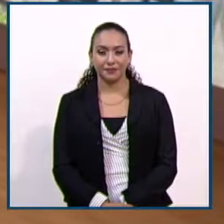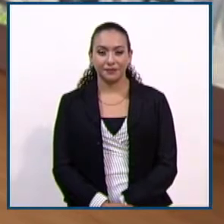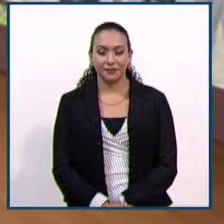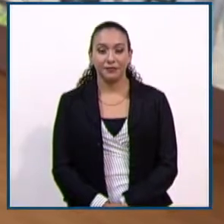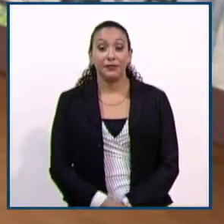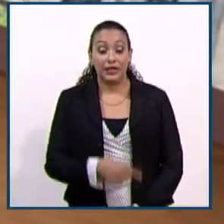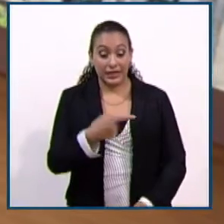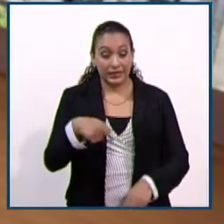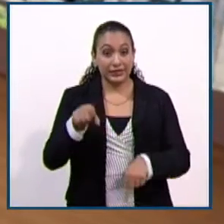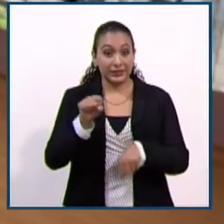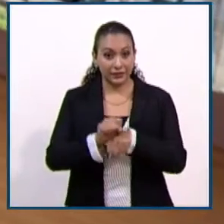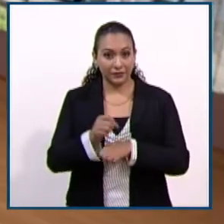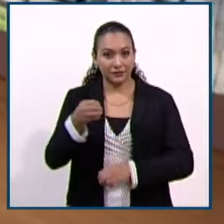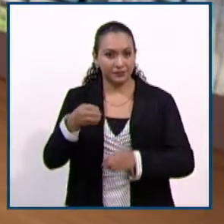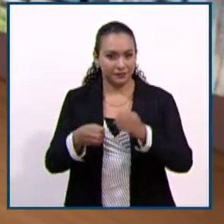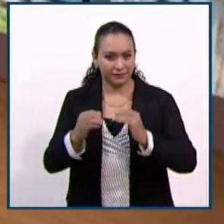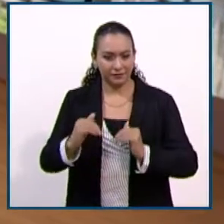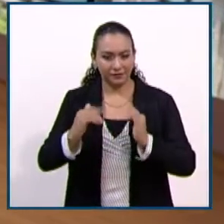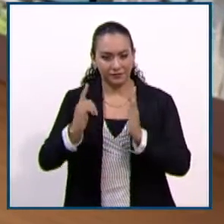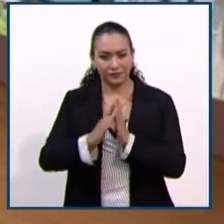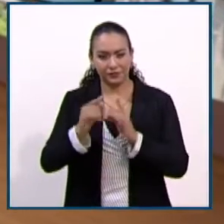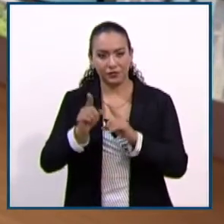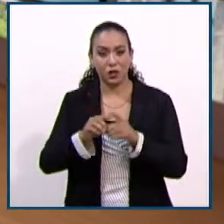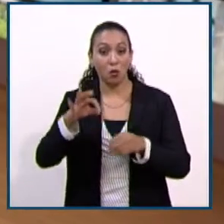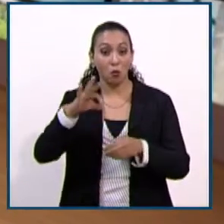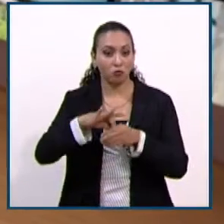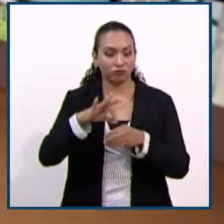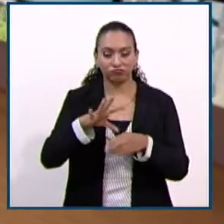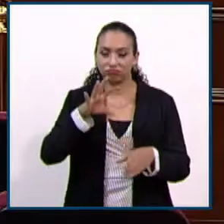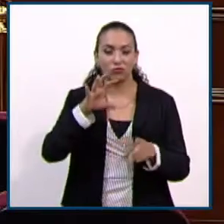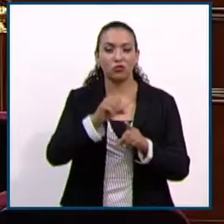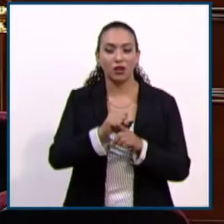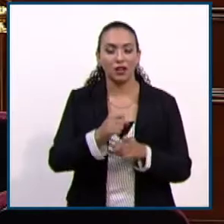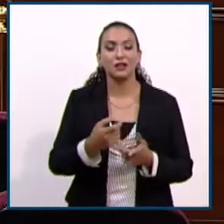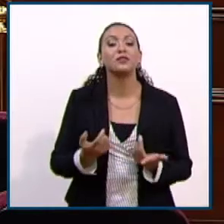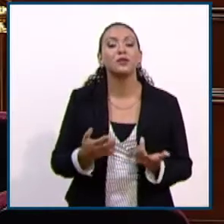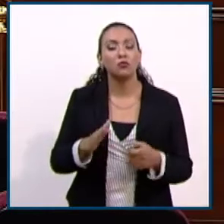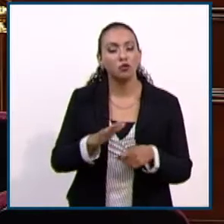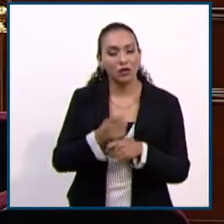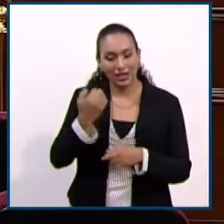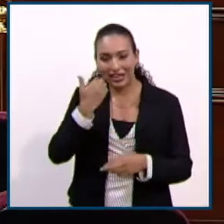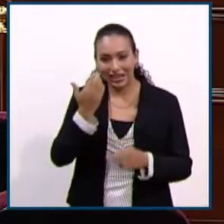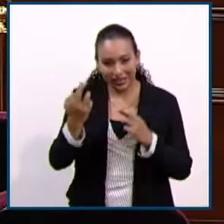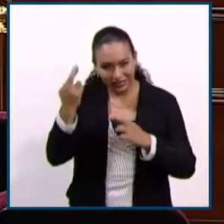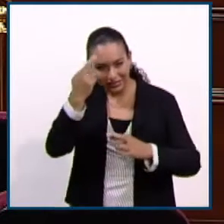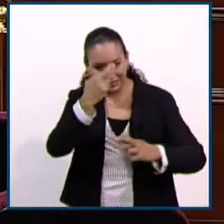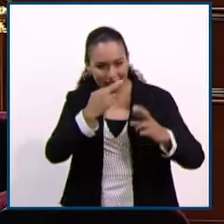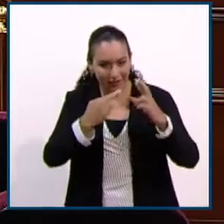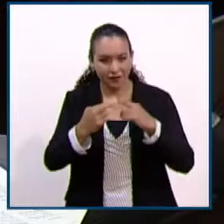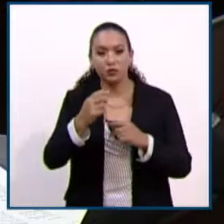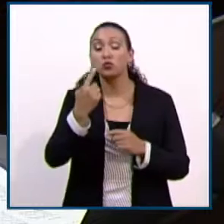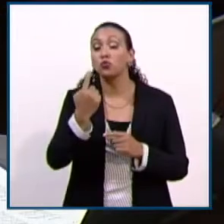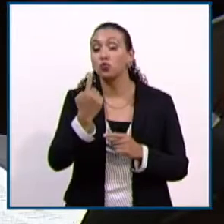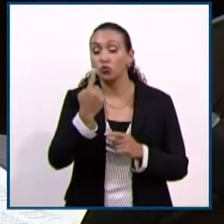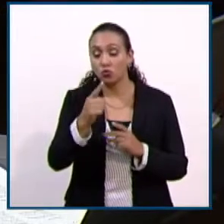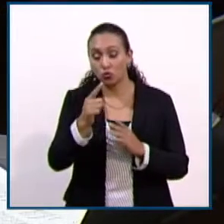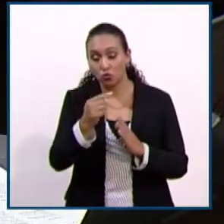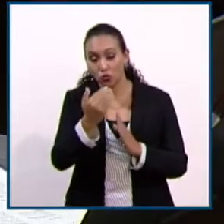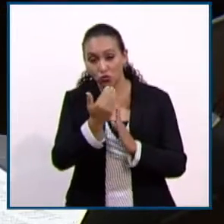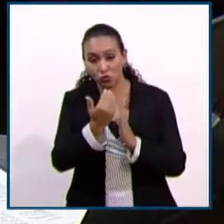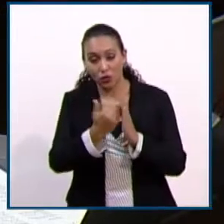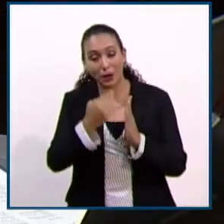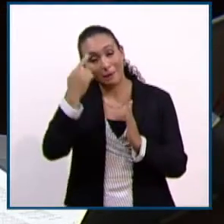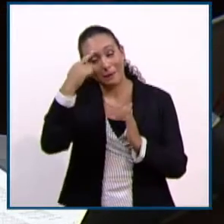Y esta semana el Pleno de la Corte no alcanzó los votos para declarar la invalidez con efectos generales de una de las excepciones al